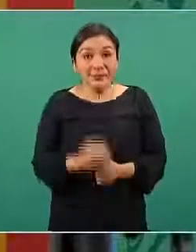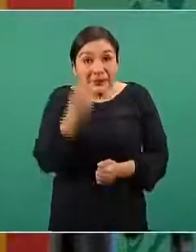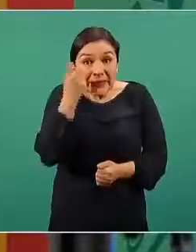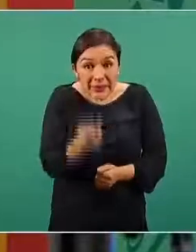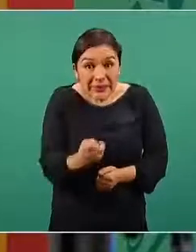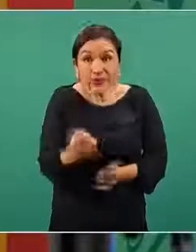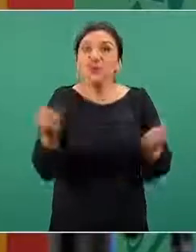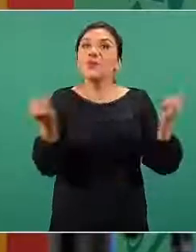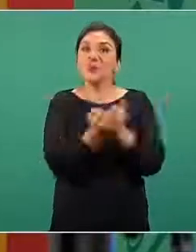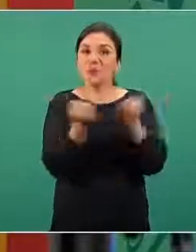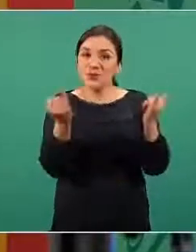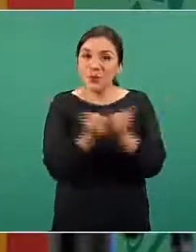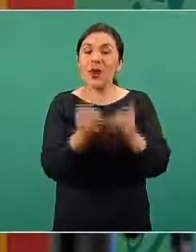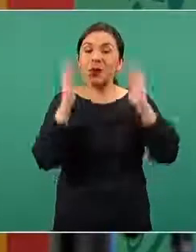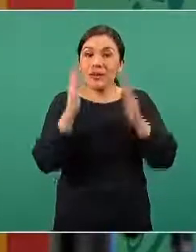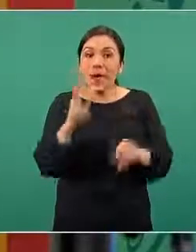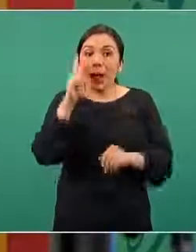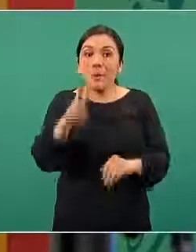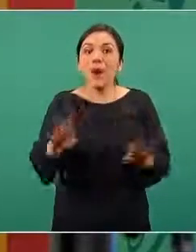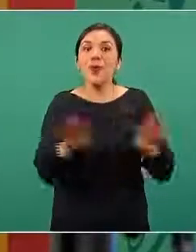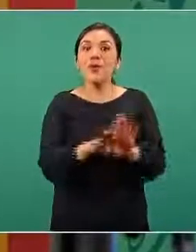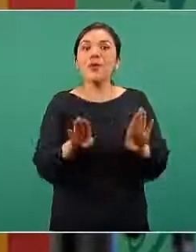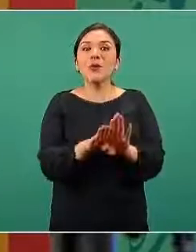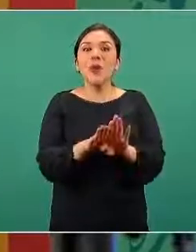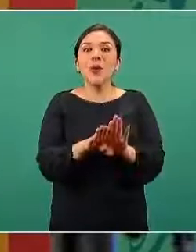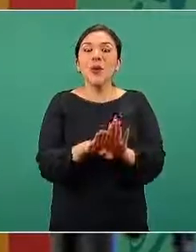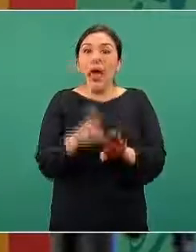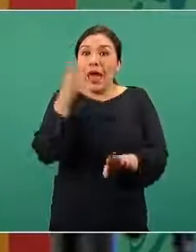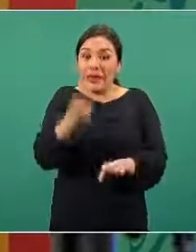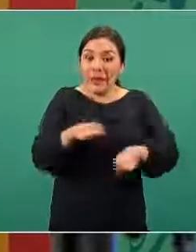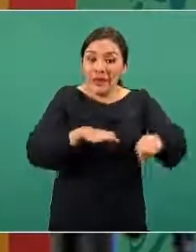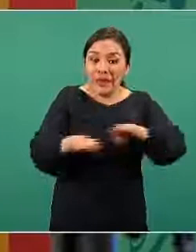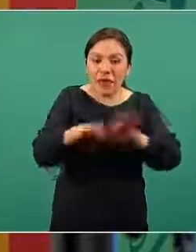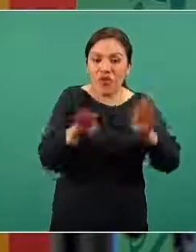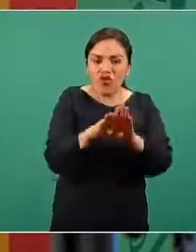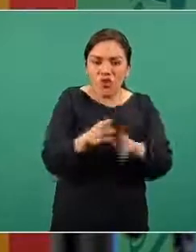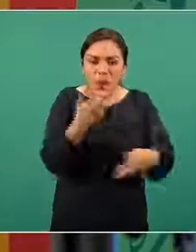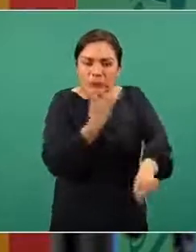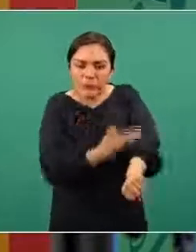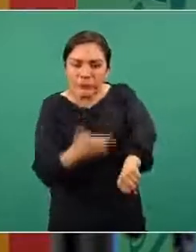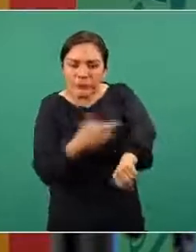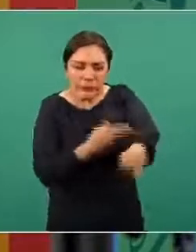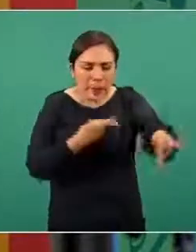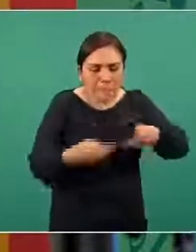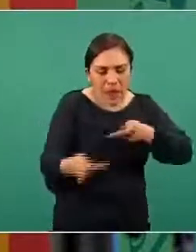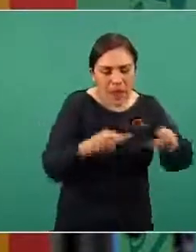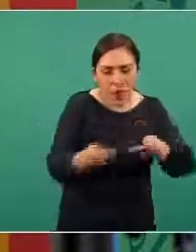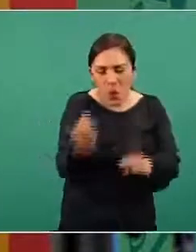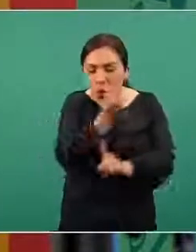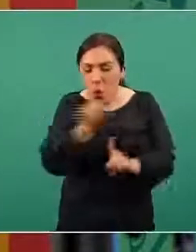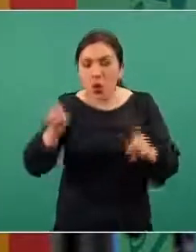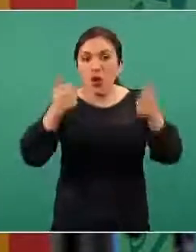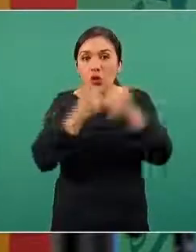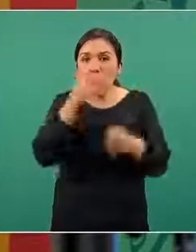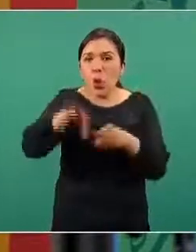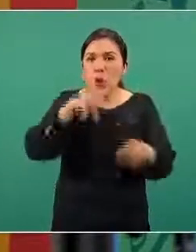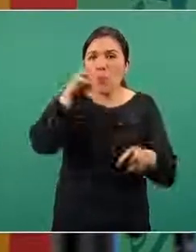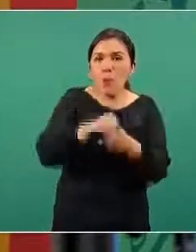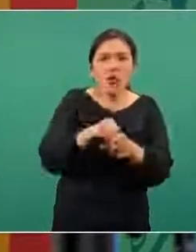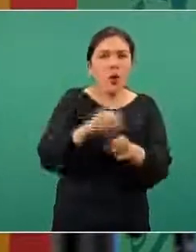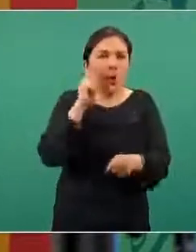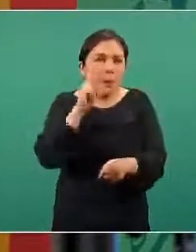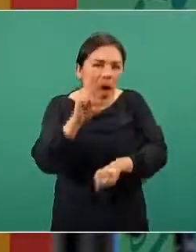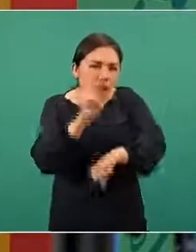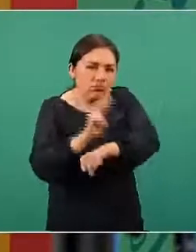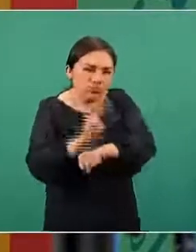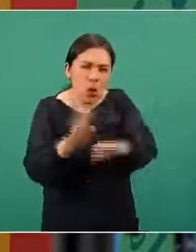se debió también precisamente a este trabajo organizativo y de planeación estratégica con todas las aristas que